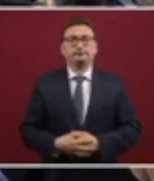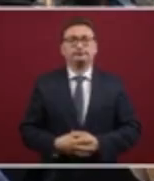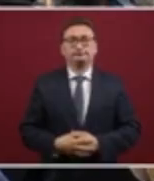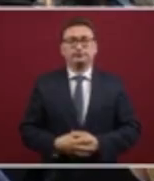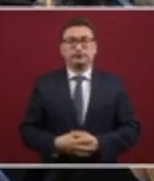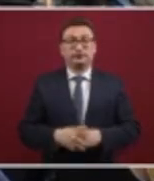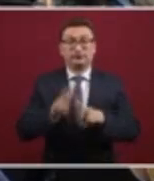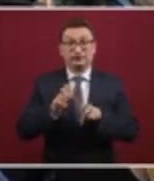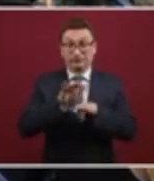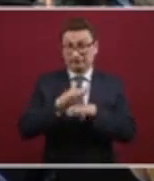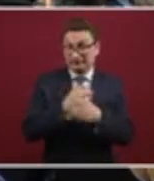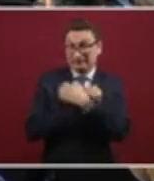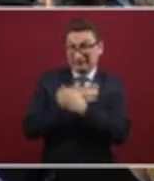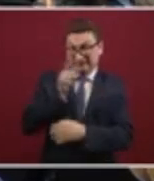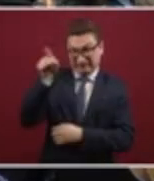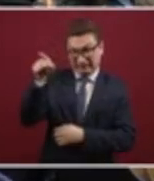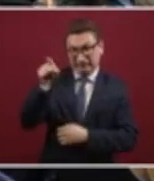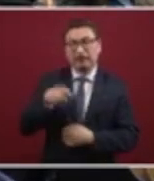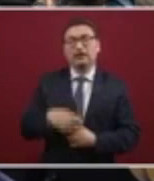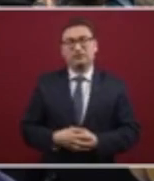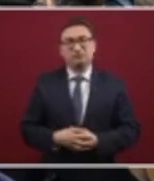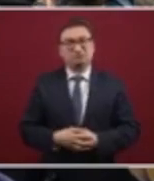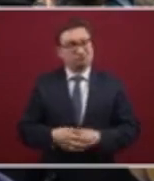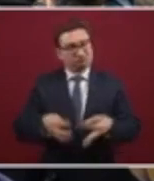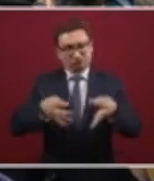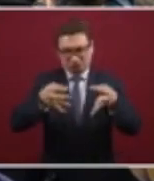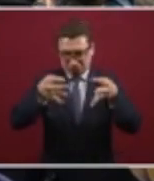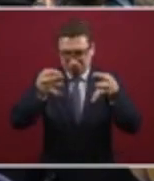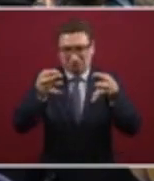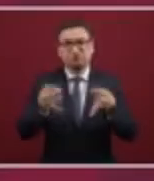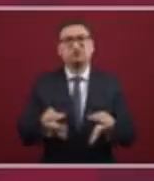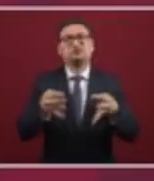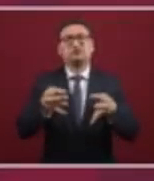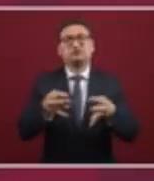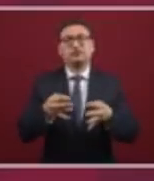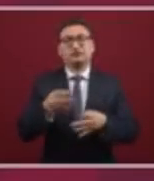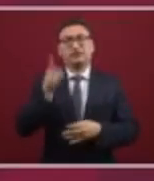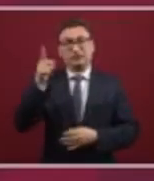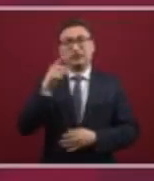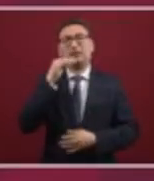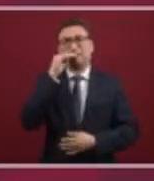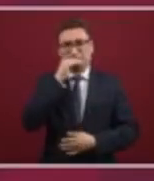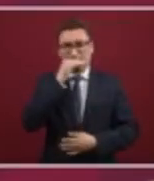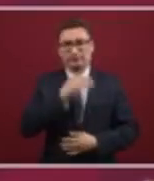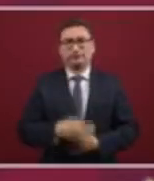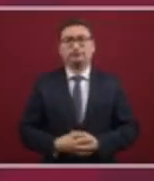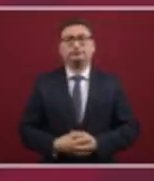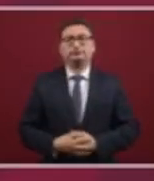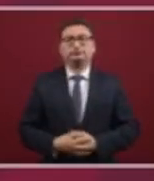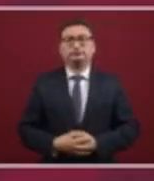La educación es de calidad y es gratuita.